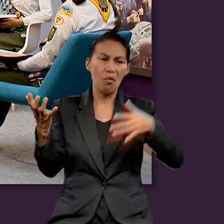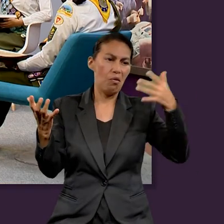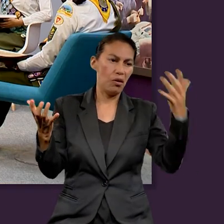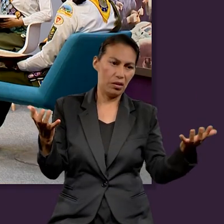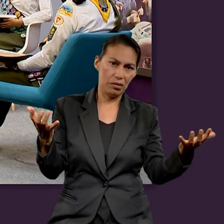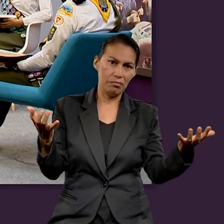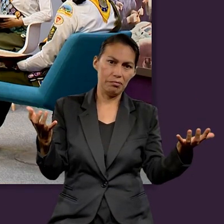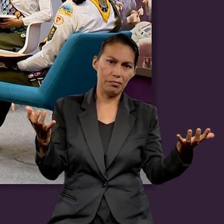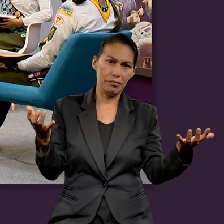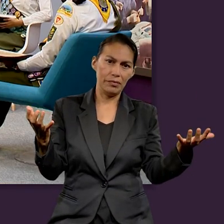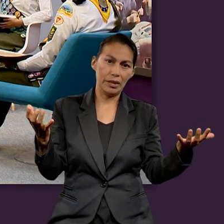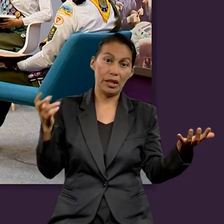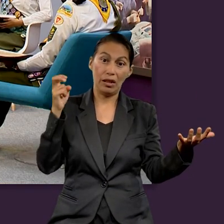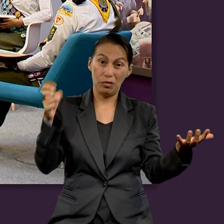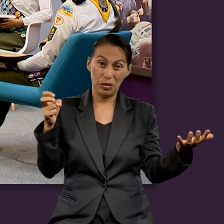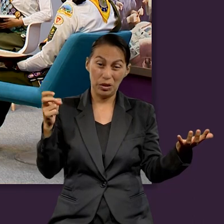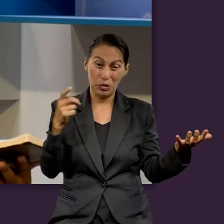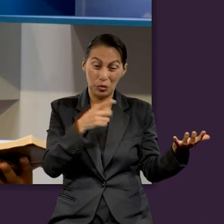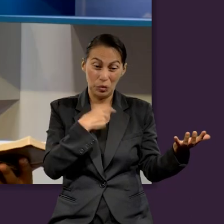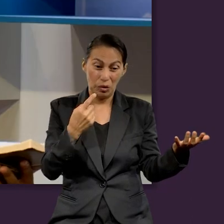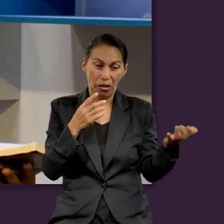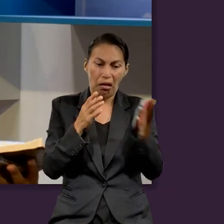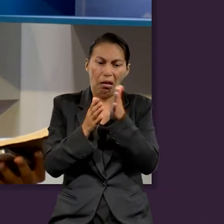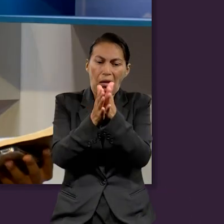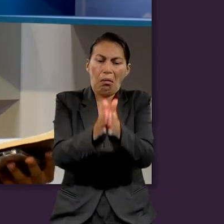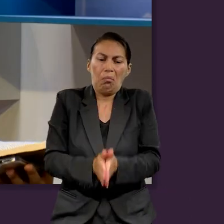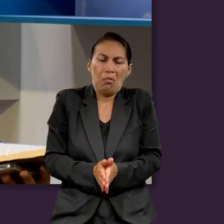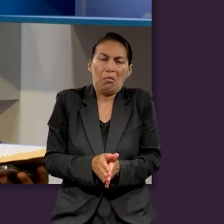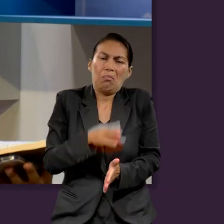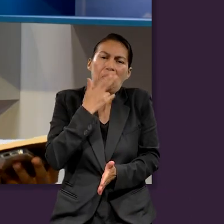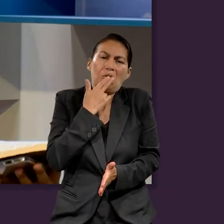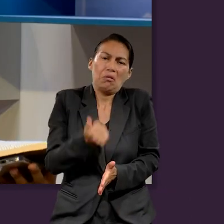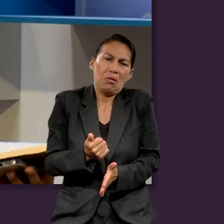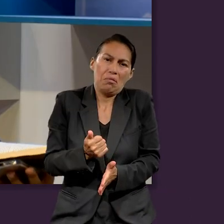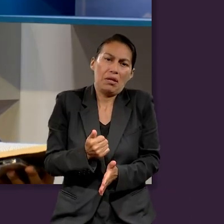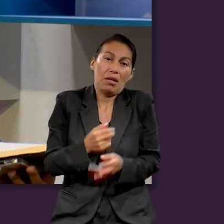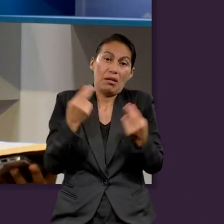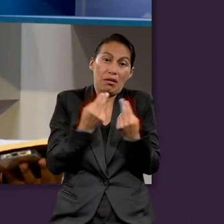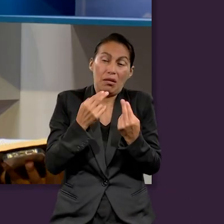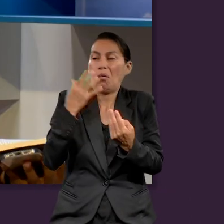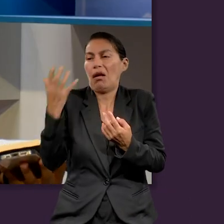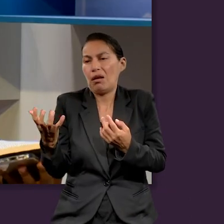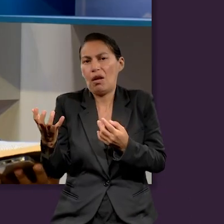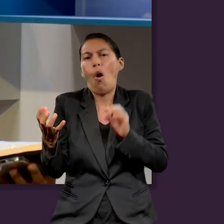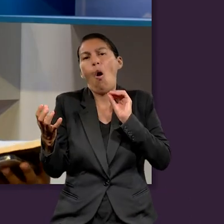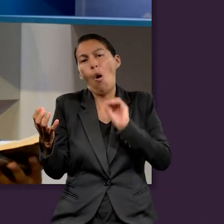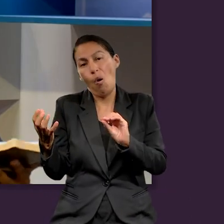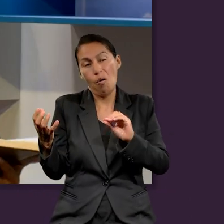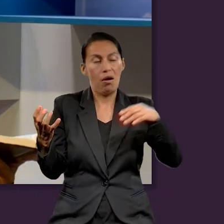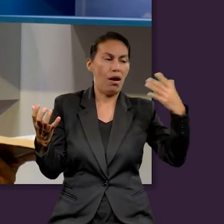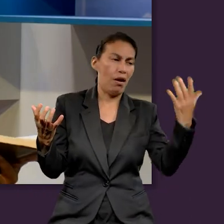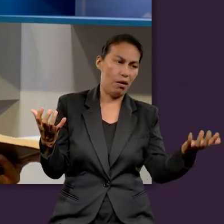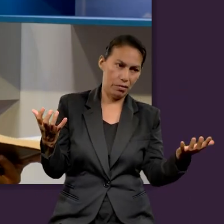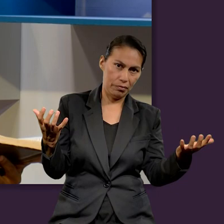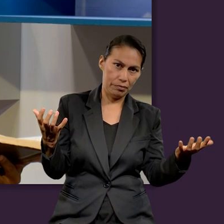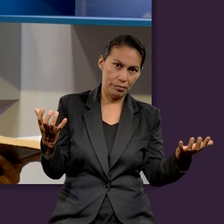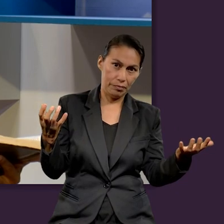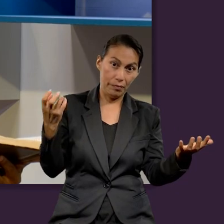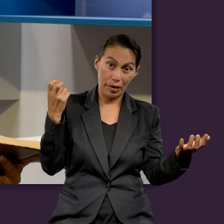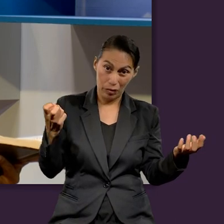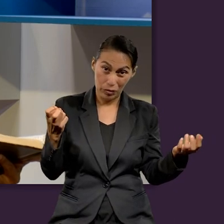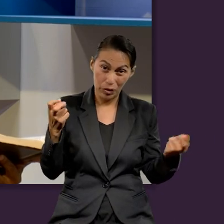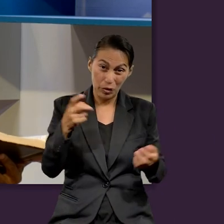estar entre los dos y si estamos entre los dos que de qué nos sirve no entonces debemos